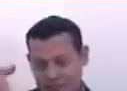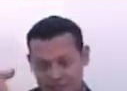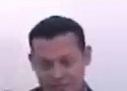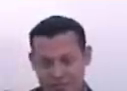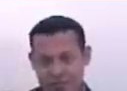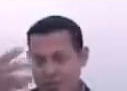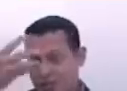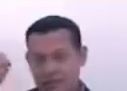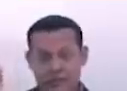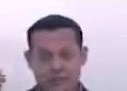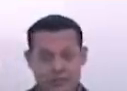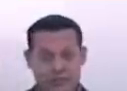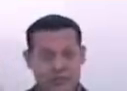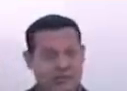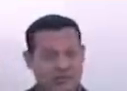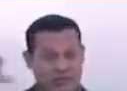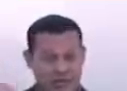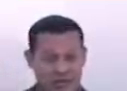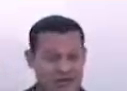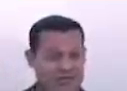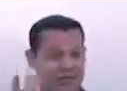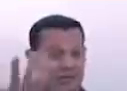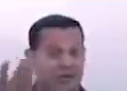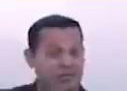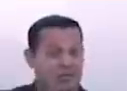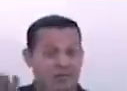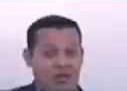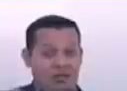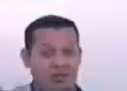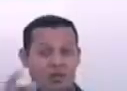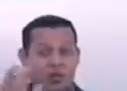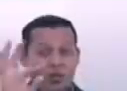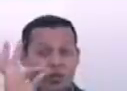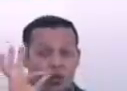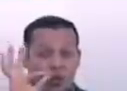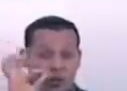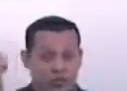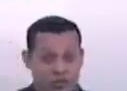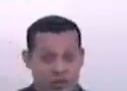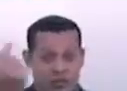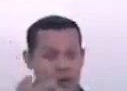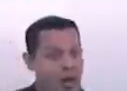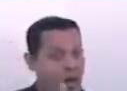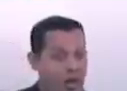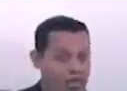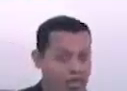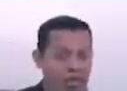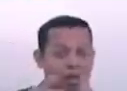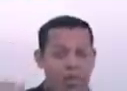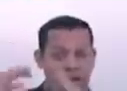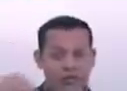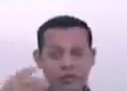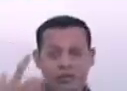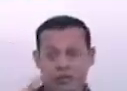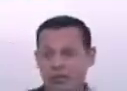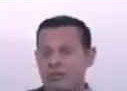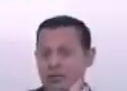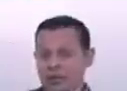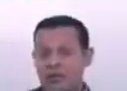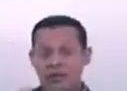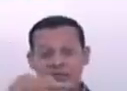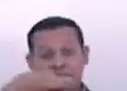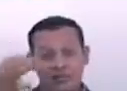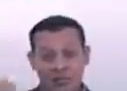opio, de la mala hierba, porque parece que lo que fuman antes de venir a hablar estas cosas demuestra que realmente están